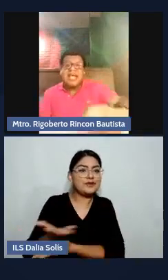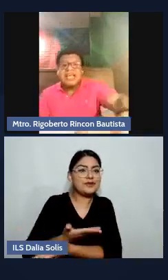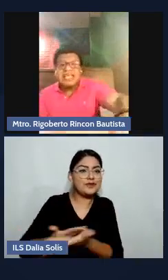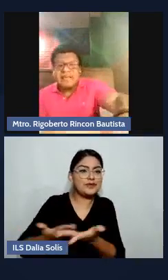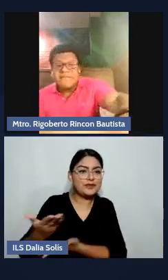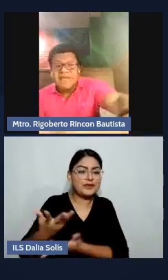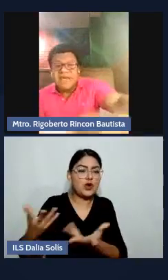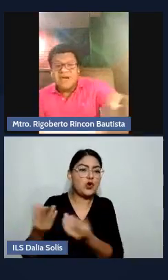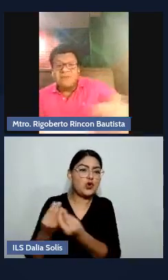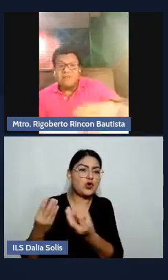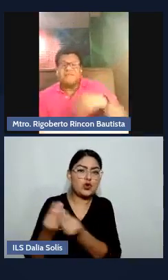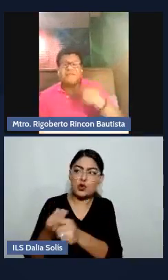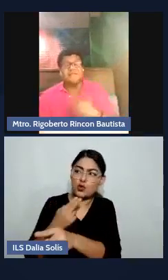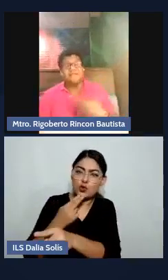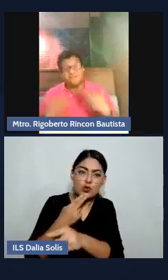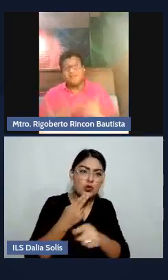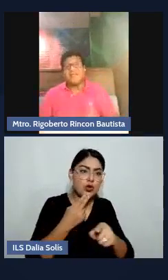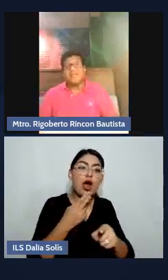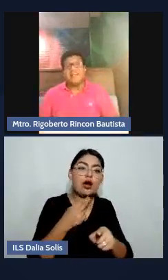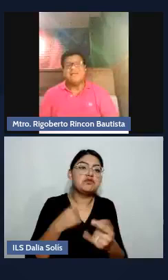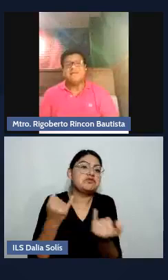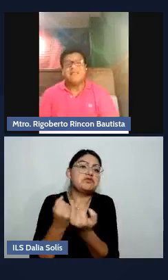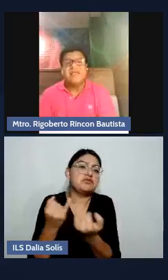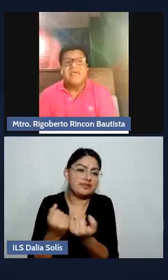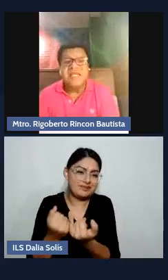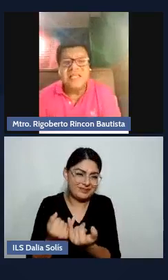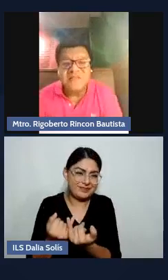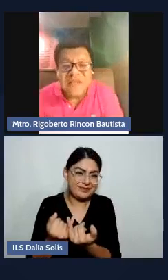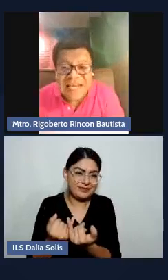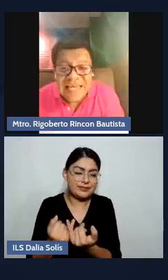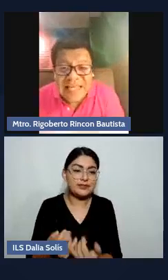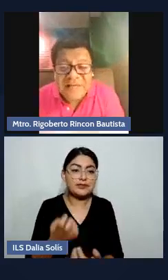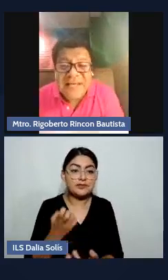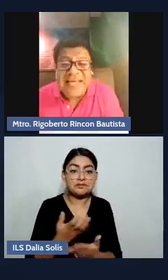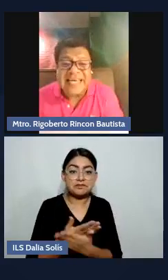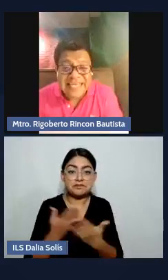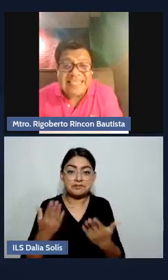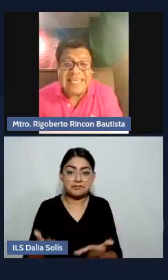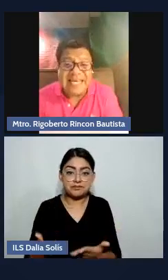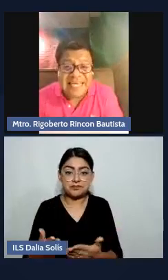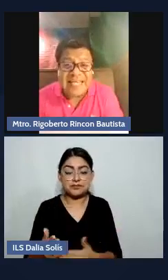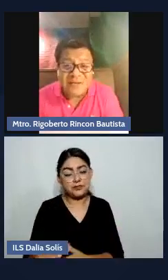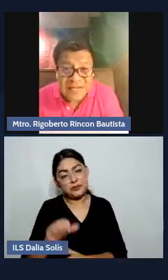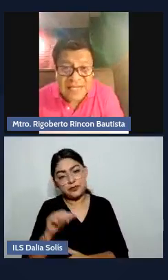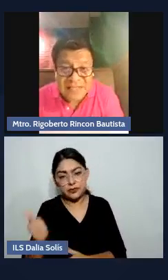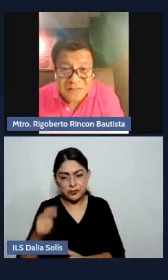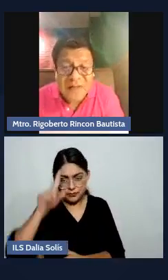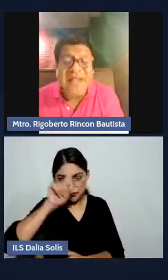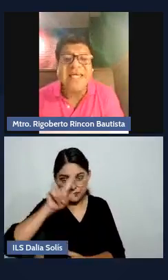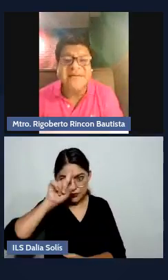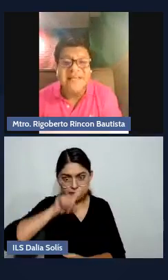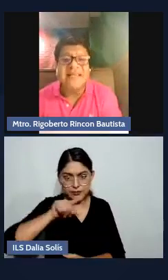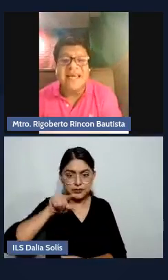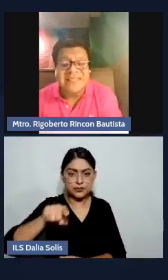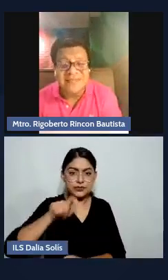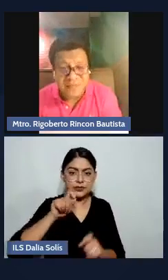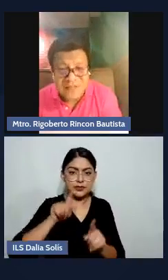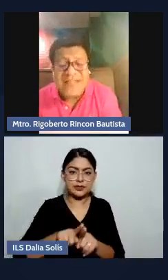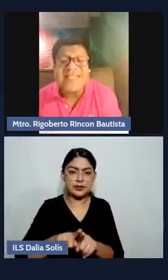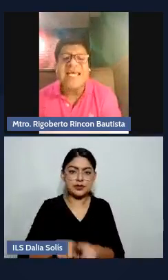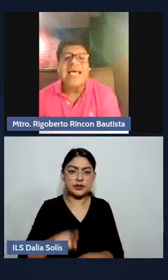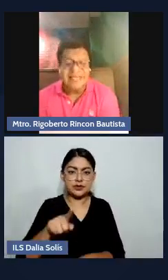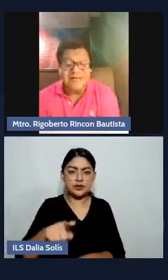también completamente pues, lo generan. Identifica qué desencadena tus ganas de fumar y evita esas situaciones. Es